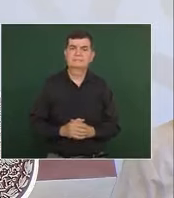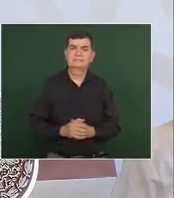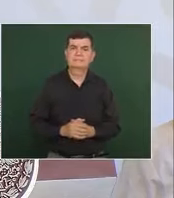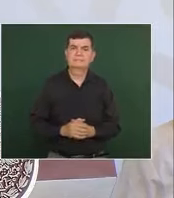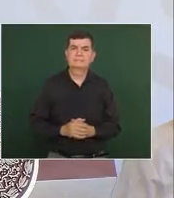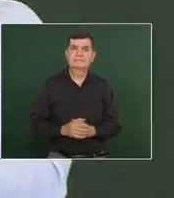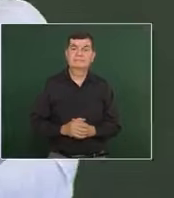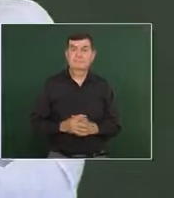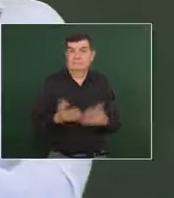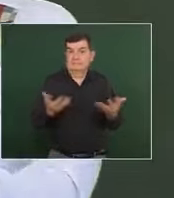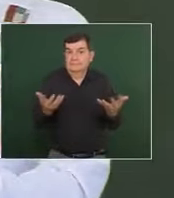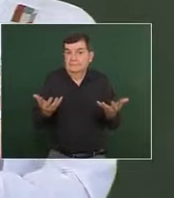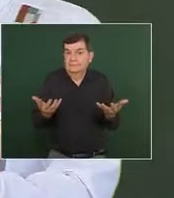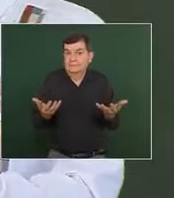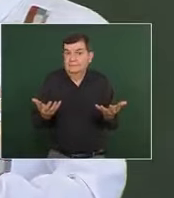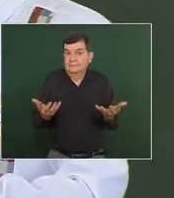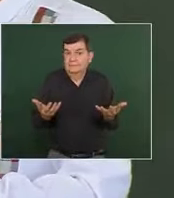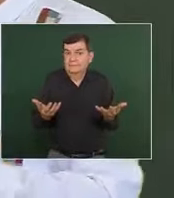Pero